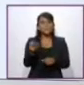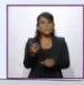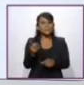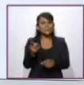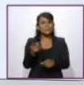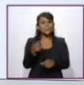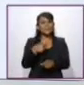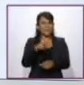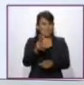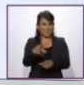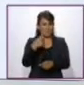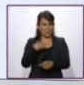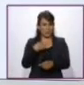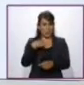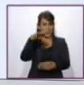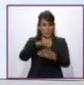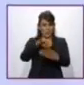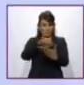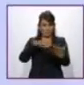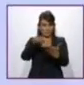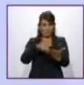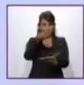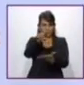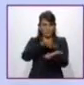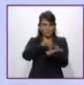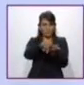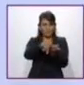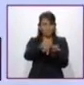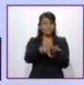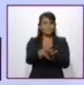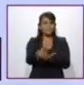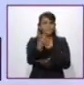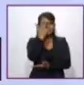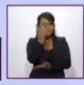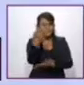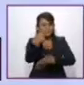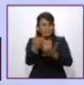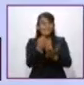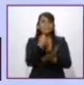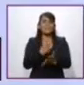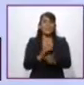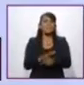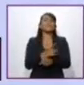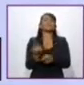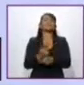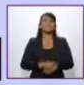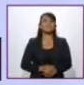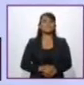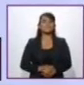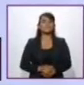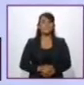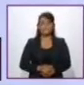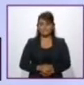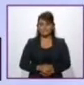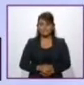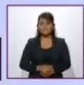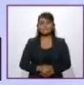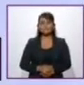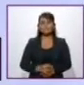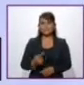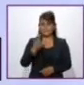usted? 60 segundos, candidato. Debe quedar claro que si las familias